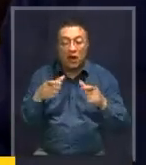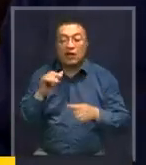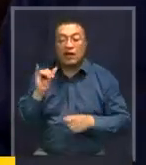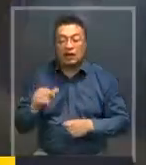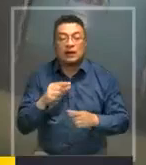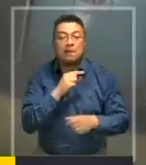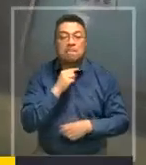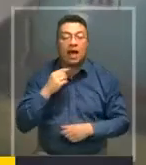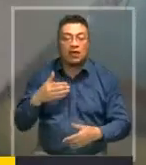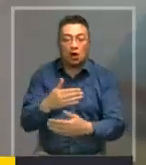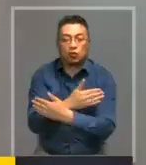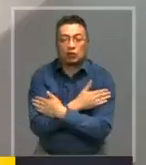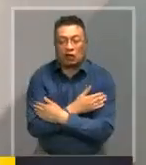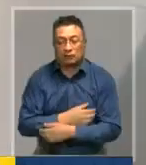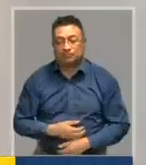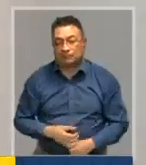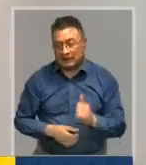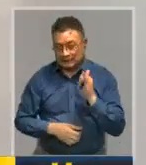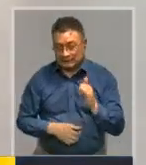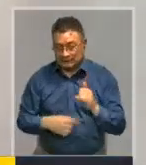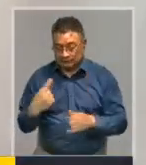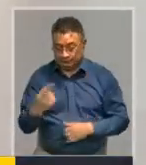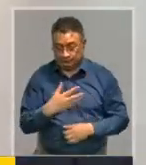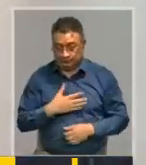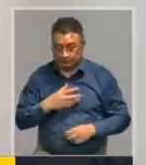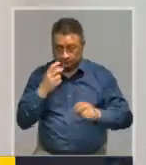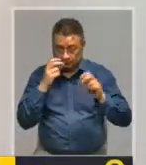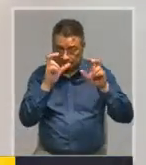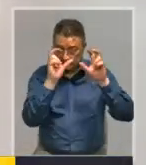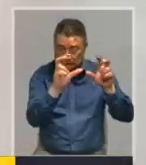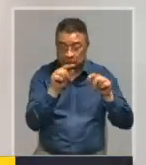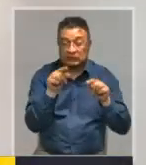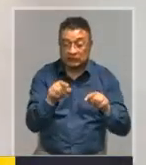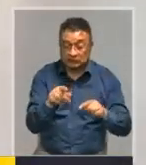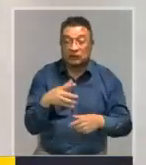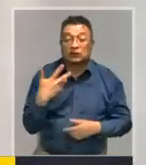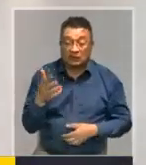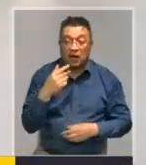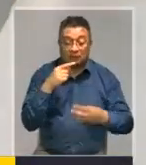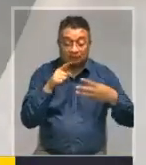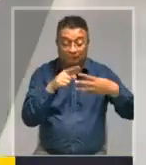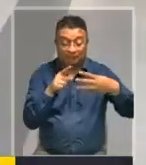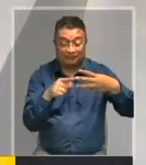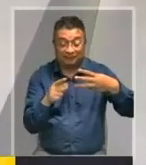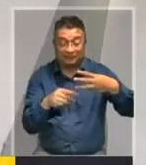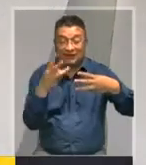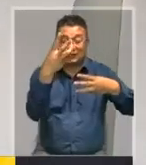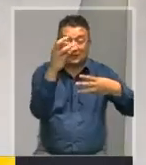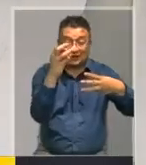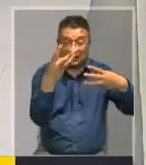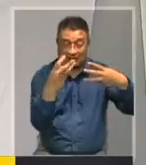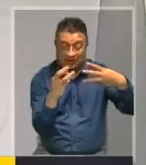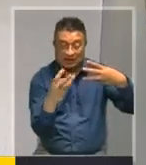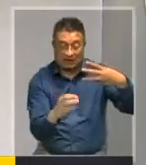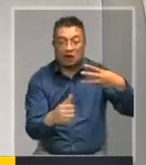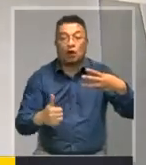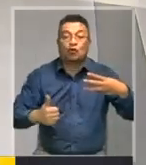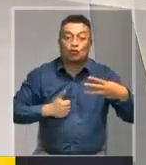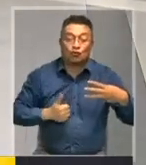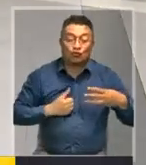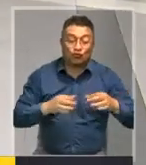Soledad Ramón. Seguiremos expectantes porque además esta situación, la famosa regla del 30-30-30, parece que se cumple en